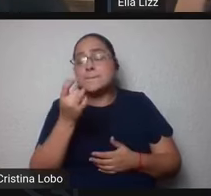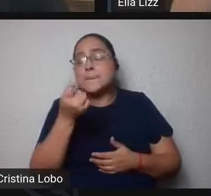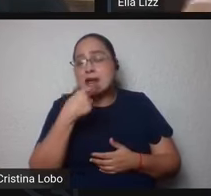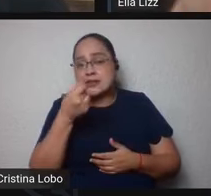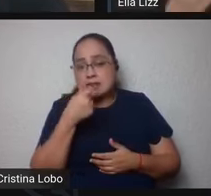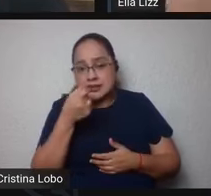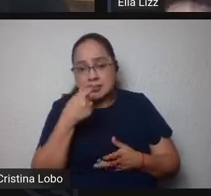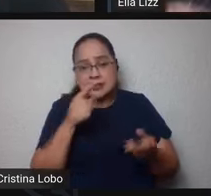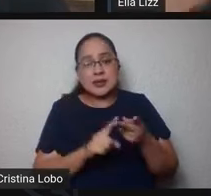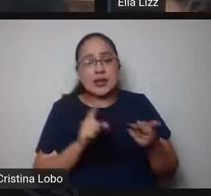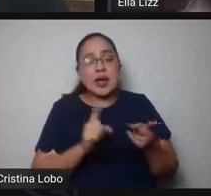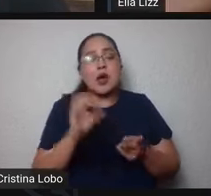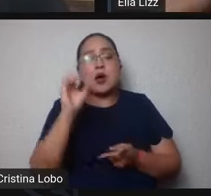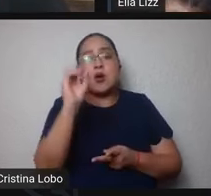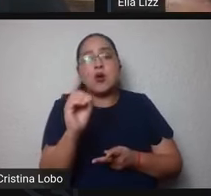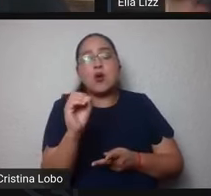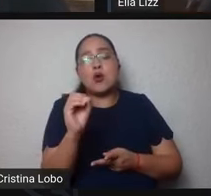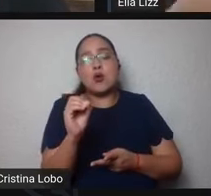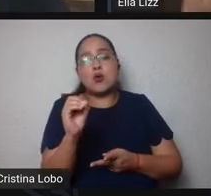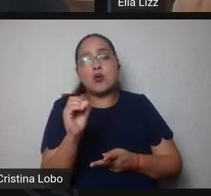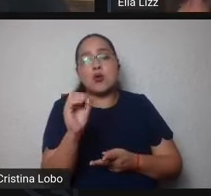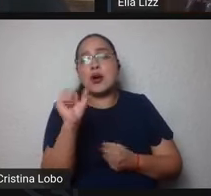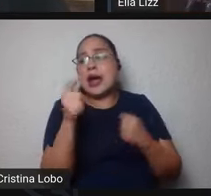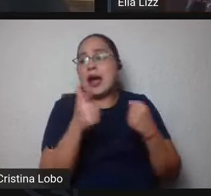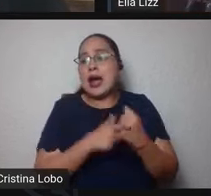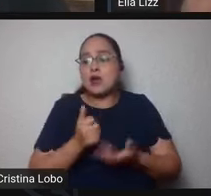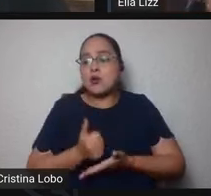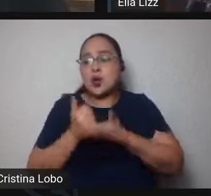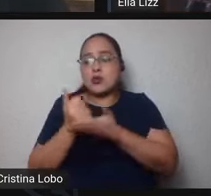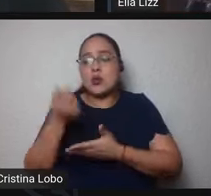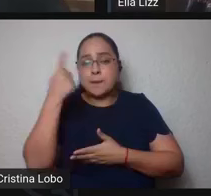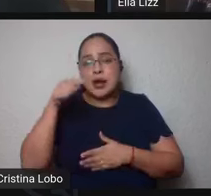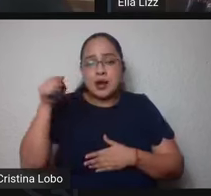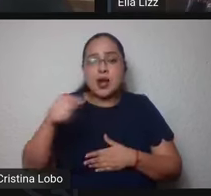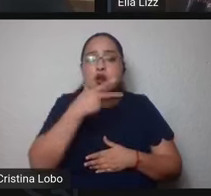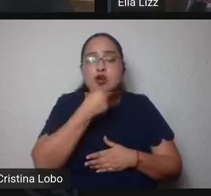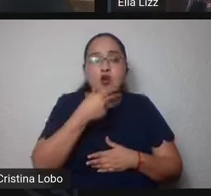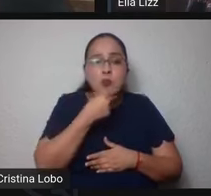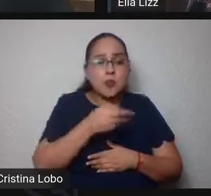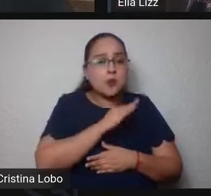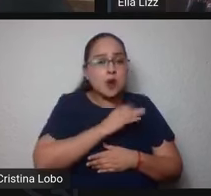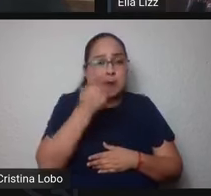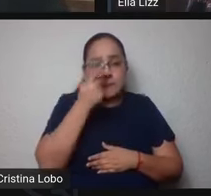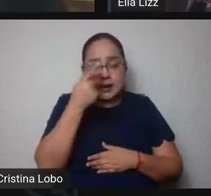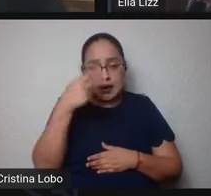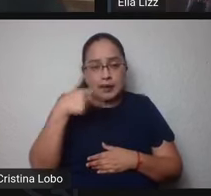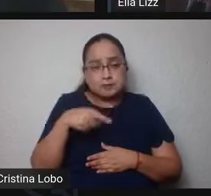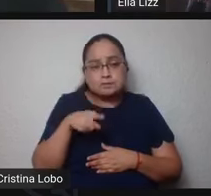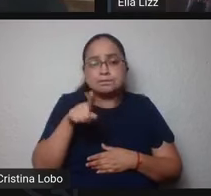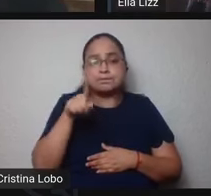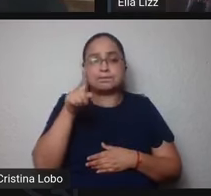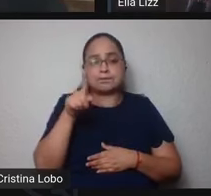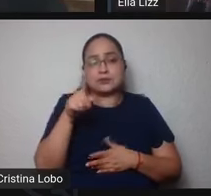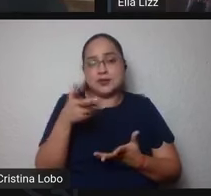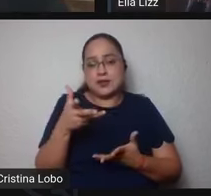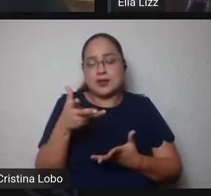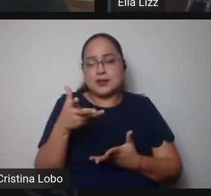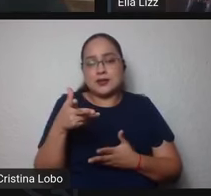ejemplo, o alguna condición que pueda hacer que tenga una erección. ¿En qué consiste la erección? Para que lo sepamos, es